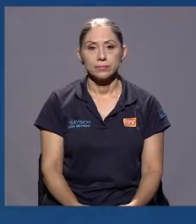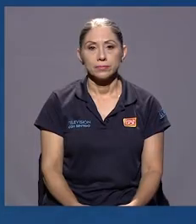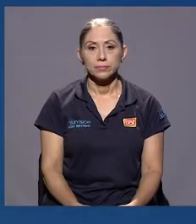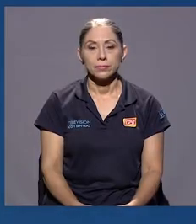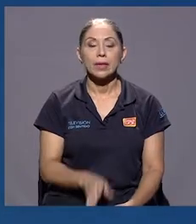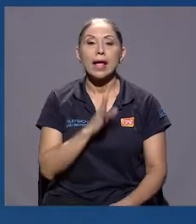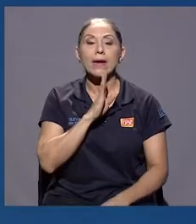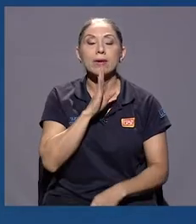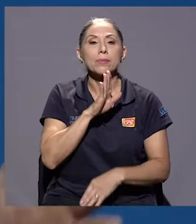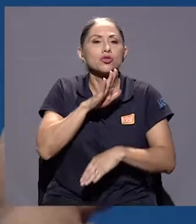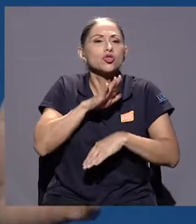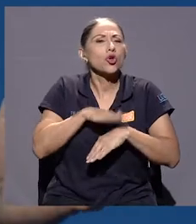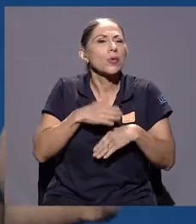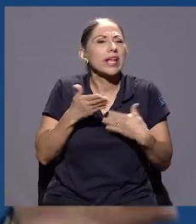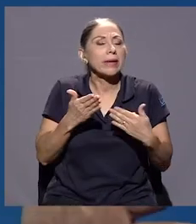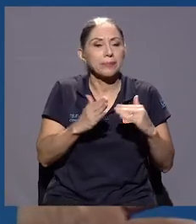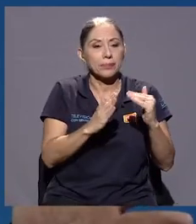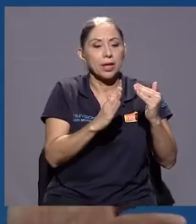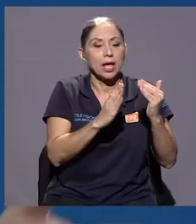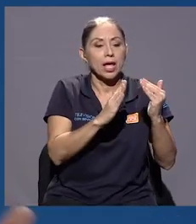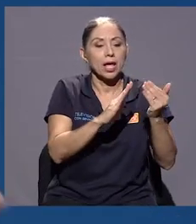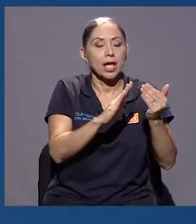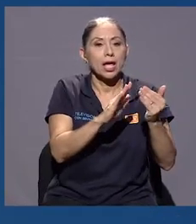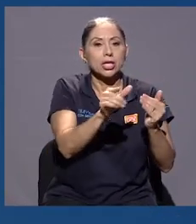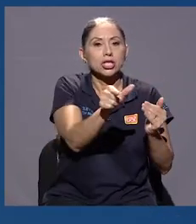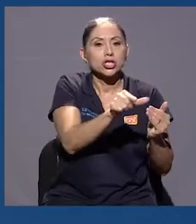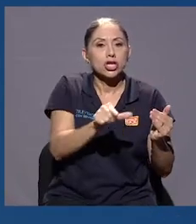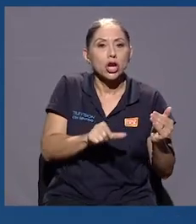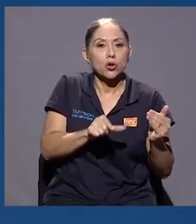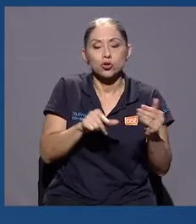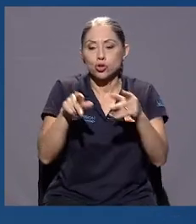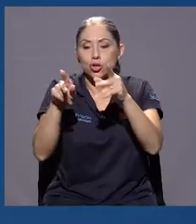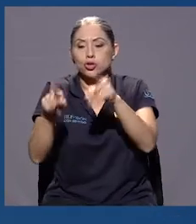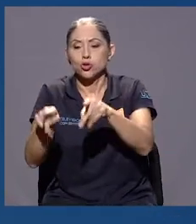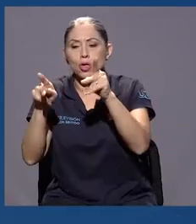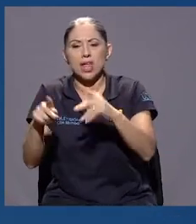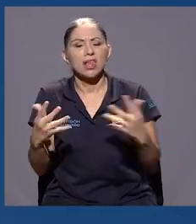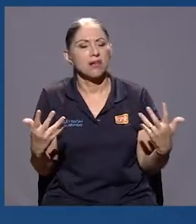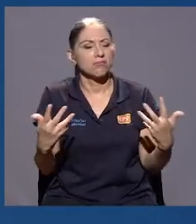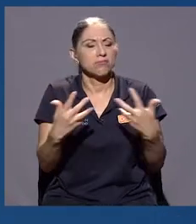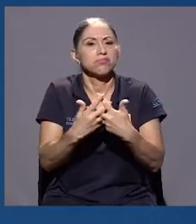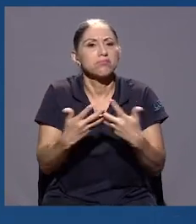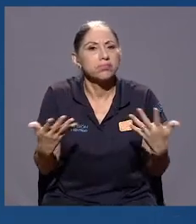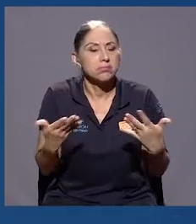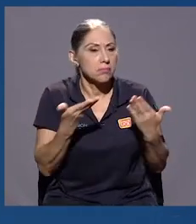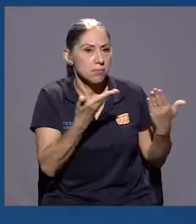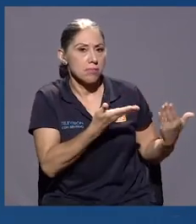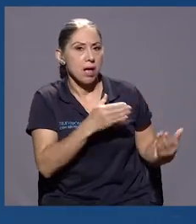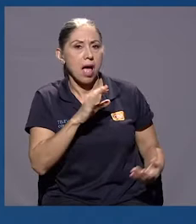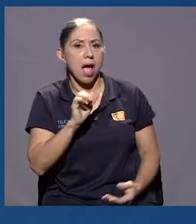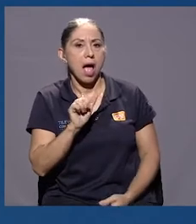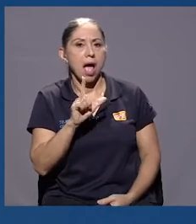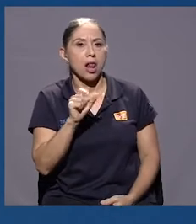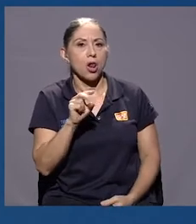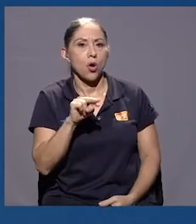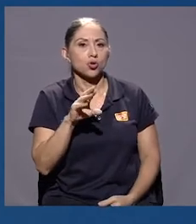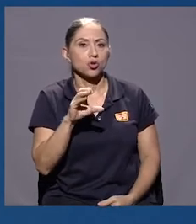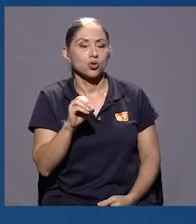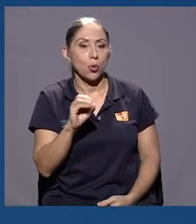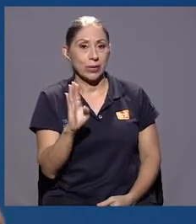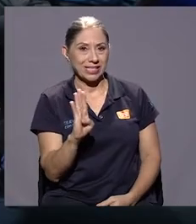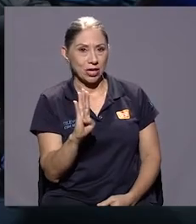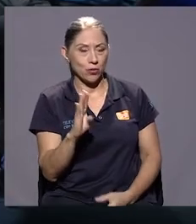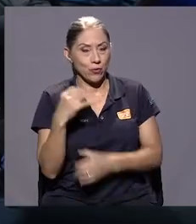porque la conexión entre la ciudadanía y los ríos y para eso está lo en su diseño fundador de río